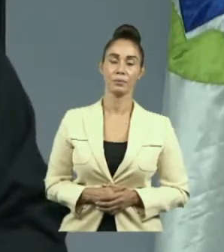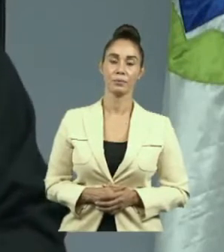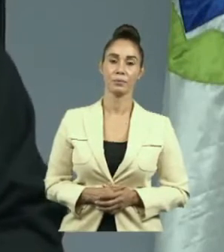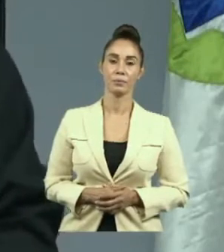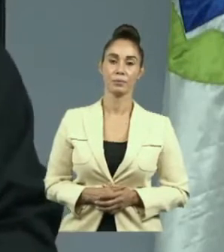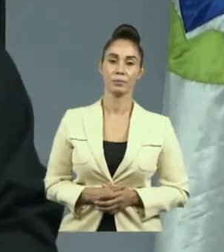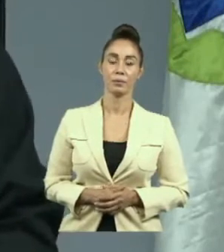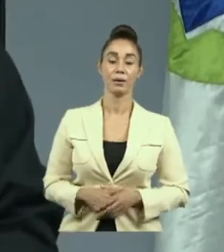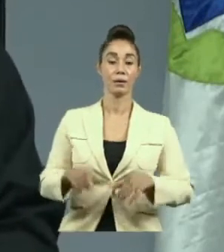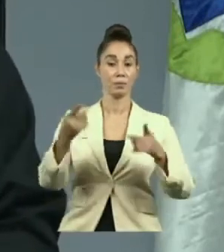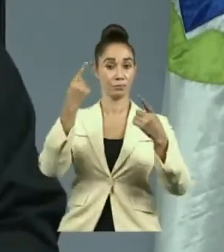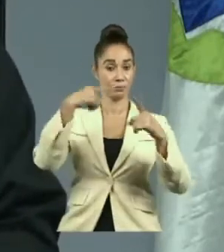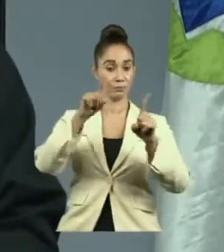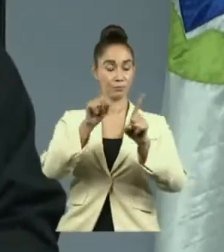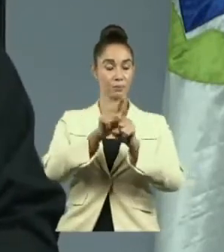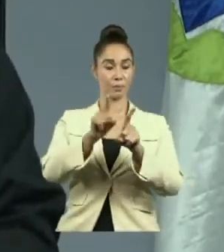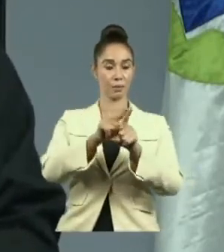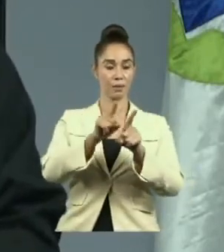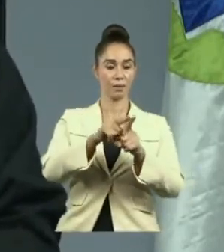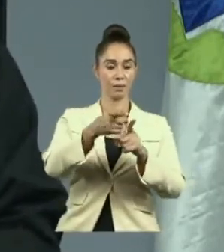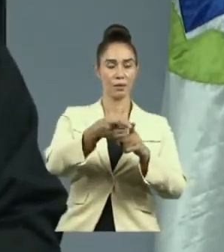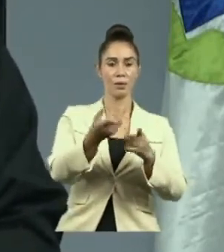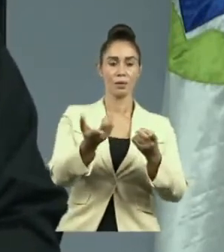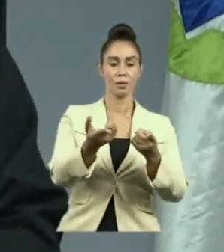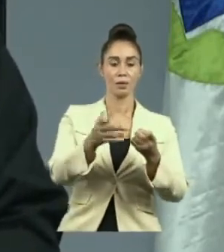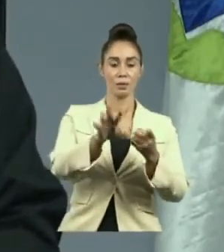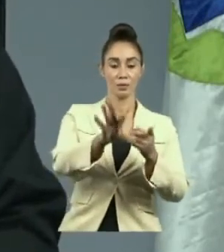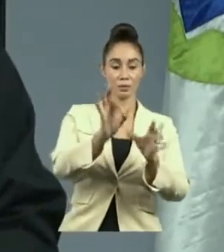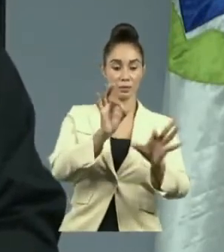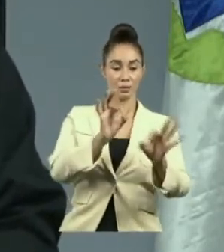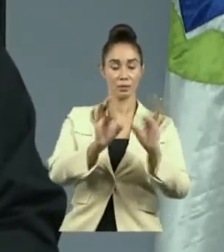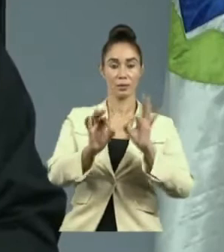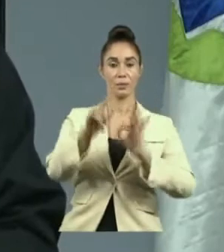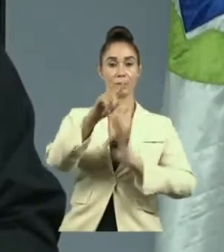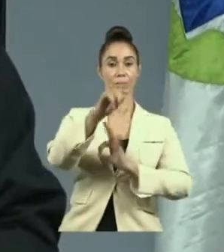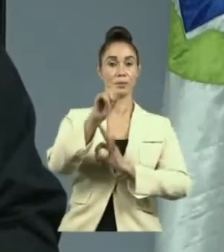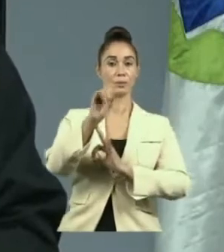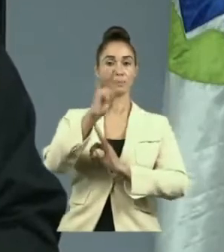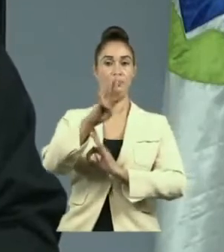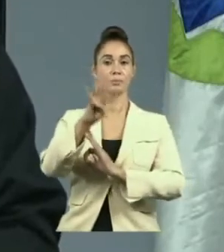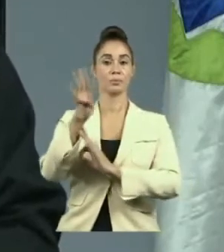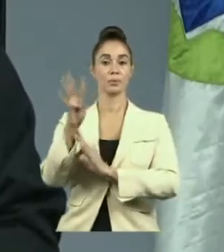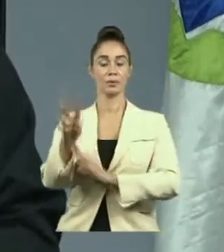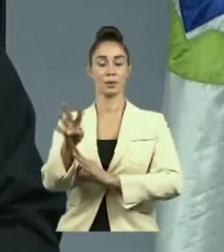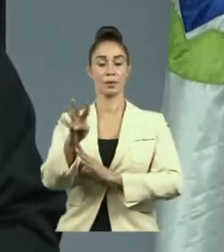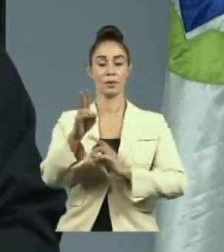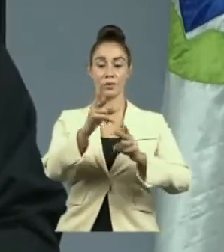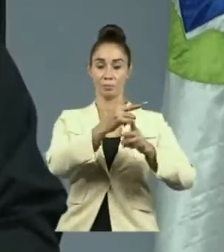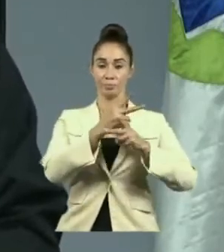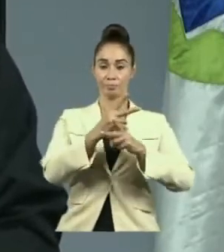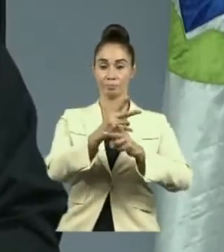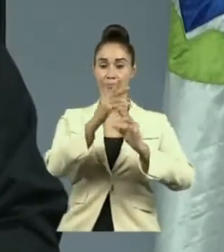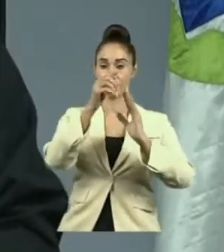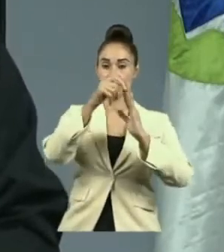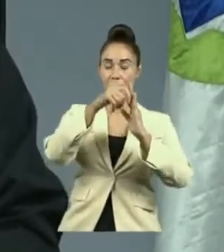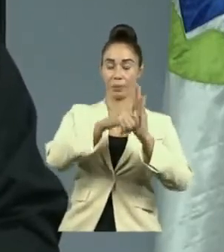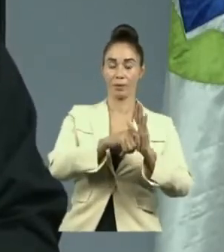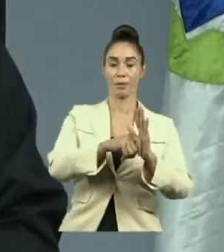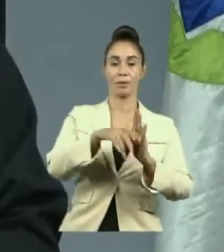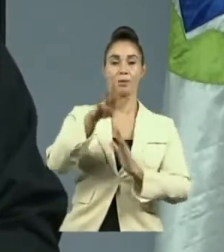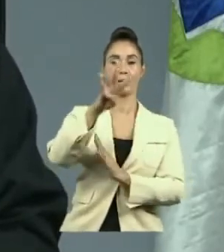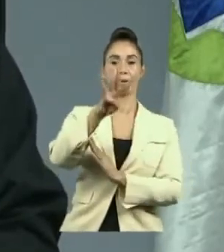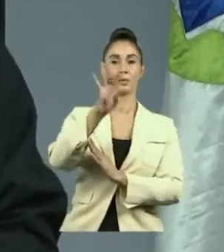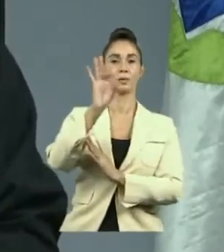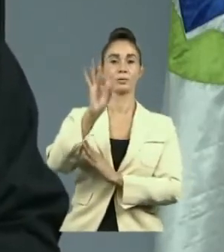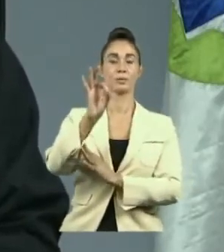de cómo se va produciendo si tomamos los 144 casos que están en uso el 40.9